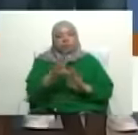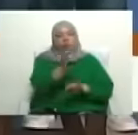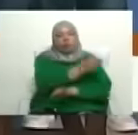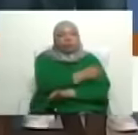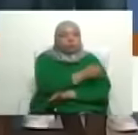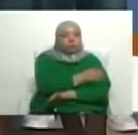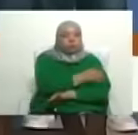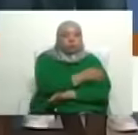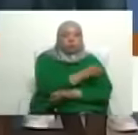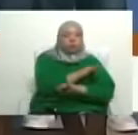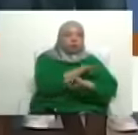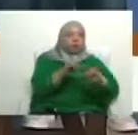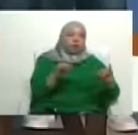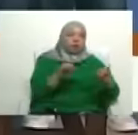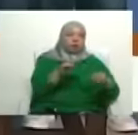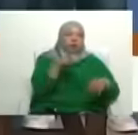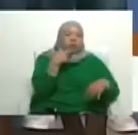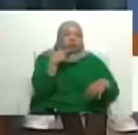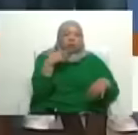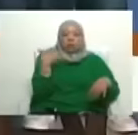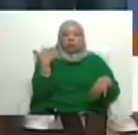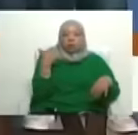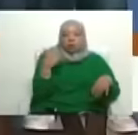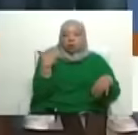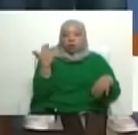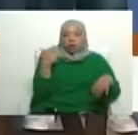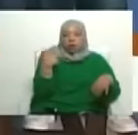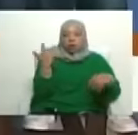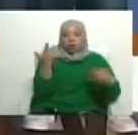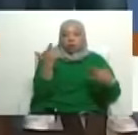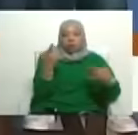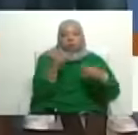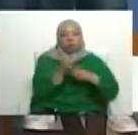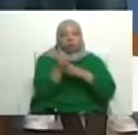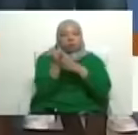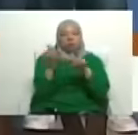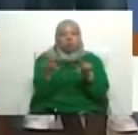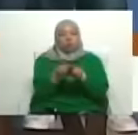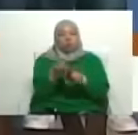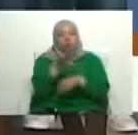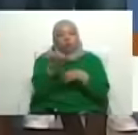apellidos crea que son dueños del oro y del moro,